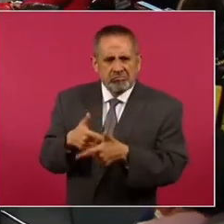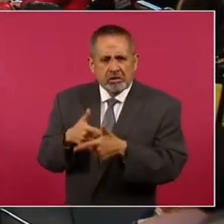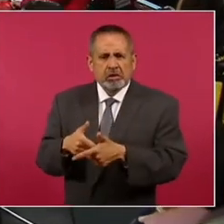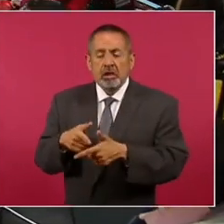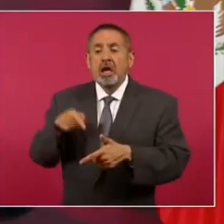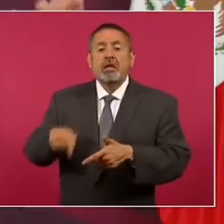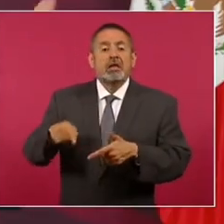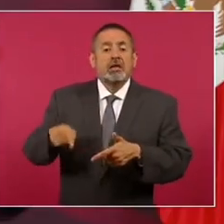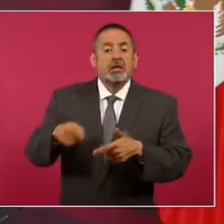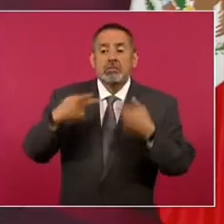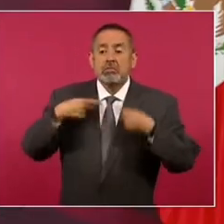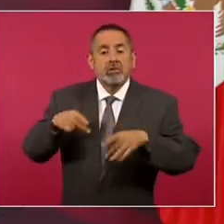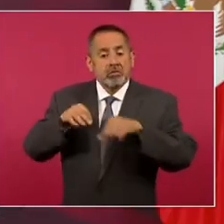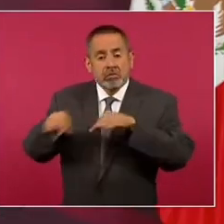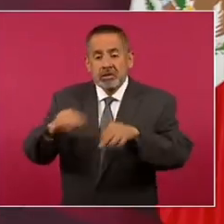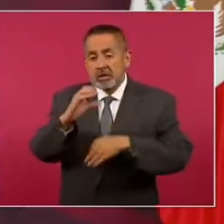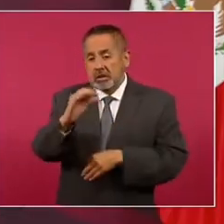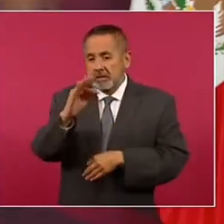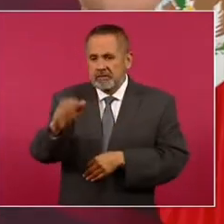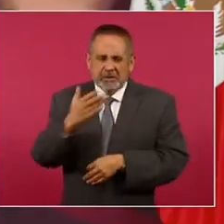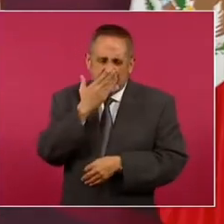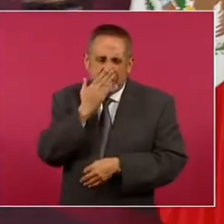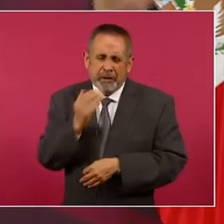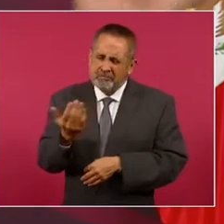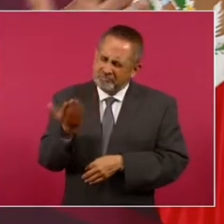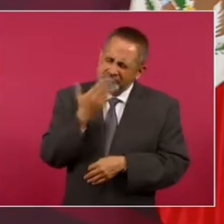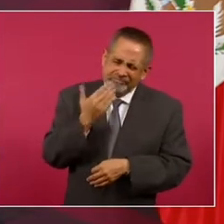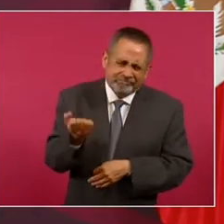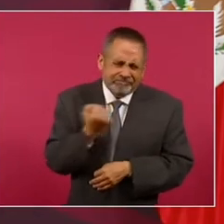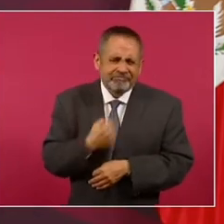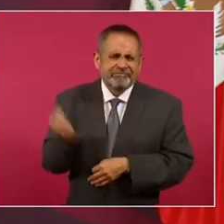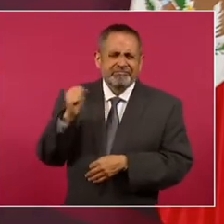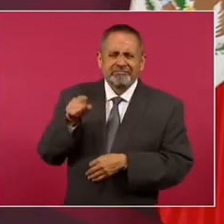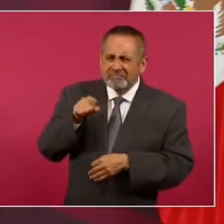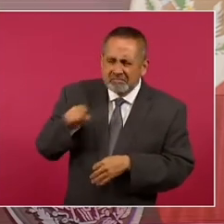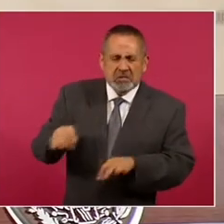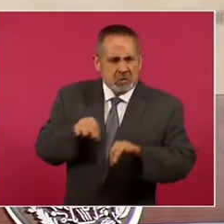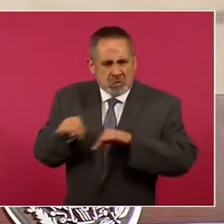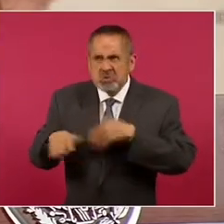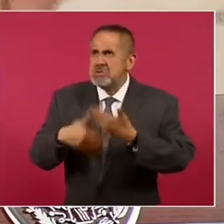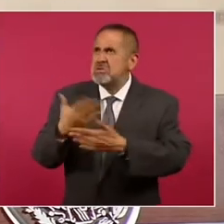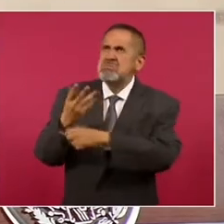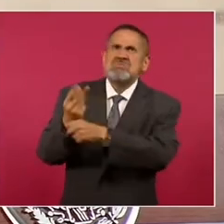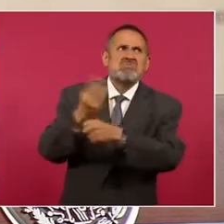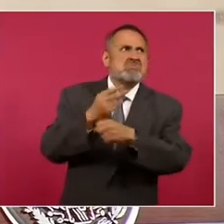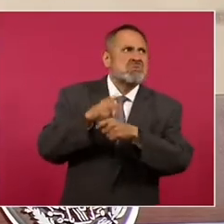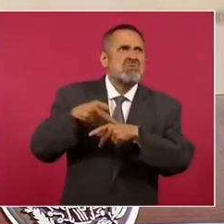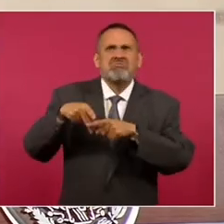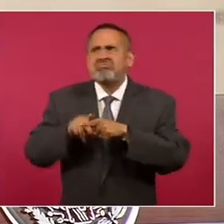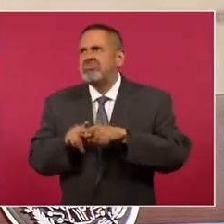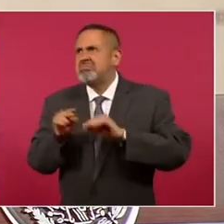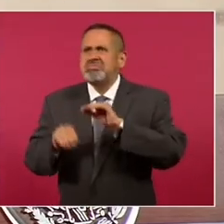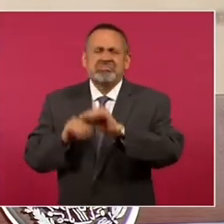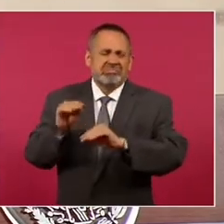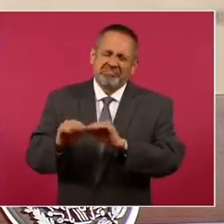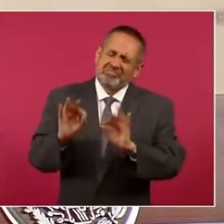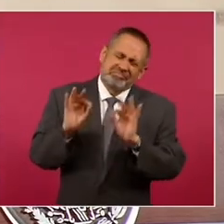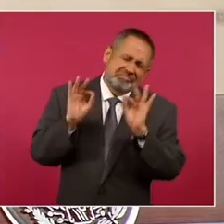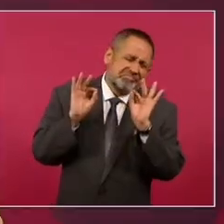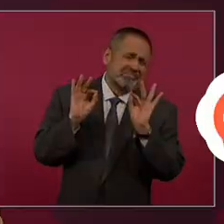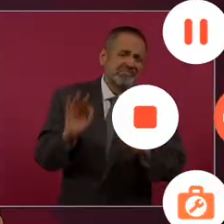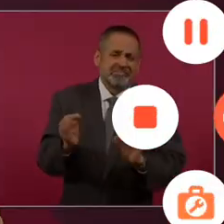industria petrolera? Con los trabajadores, son de los mejores que hay. Así hemos rescatado al sector